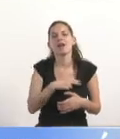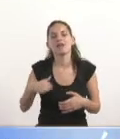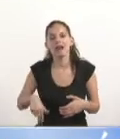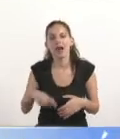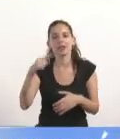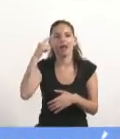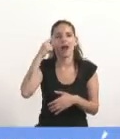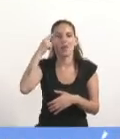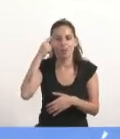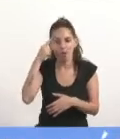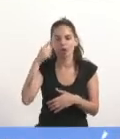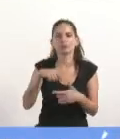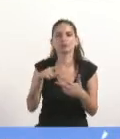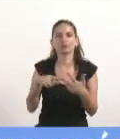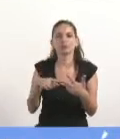Japón,